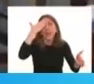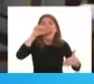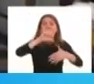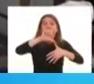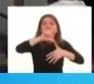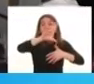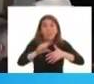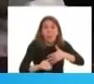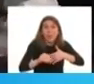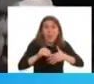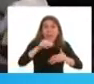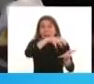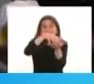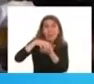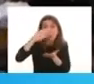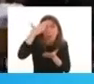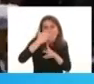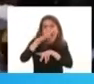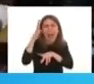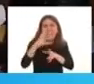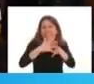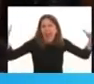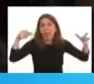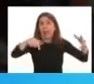Latina. Y yo sentí